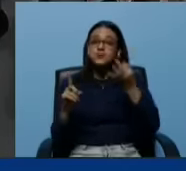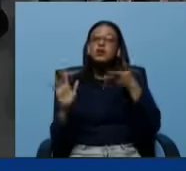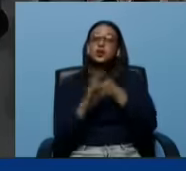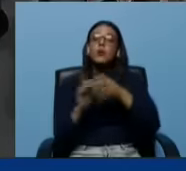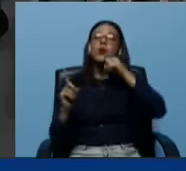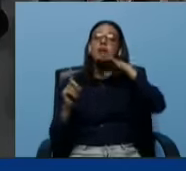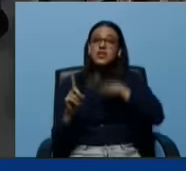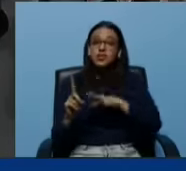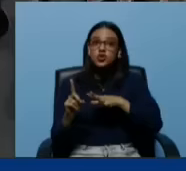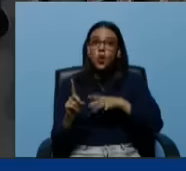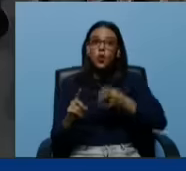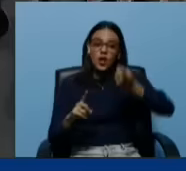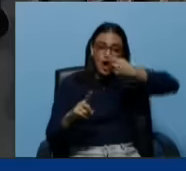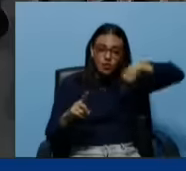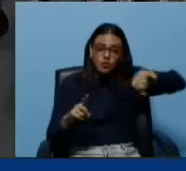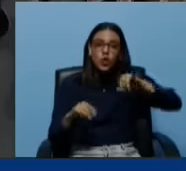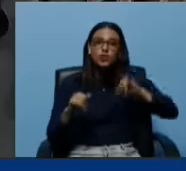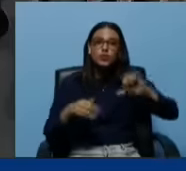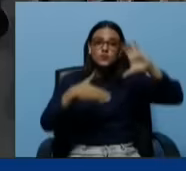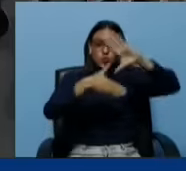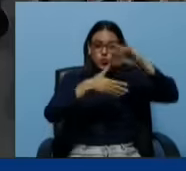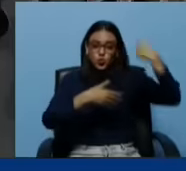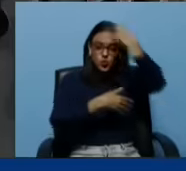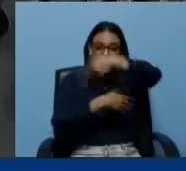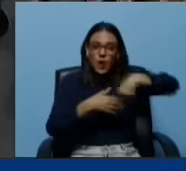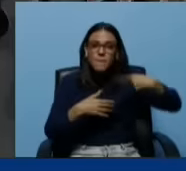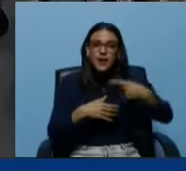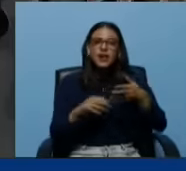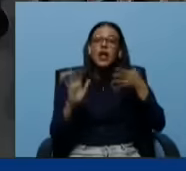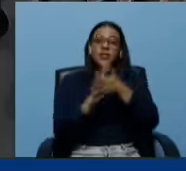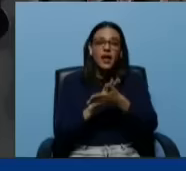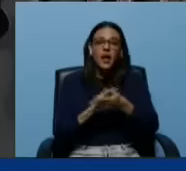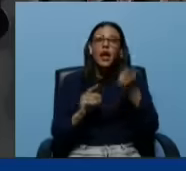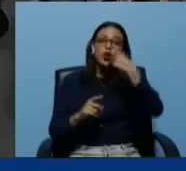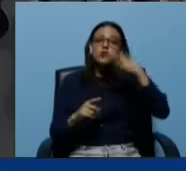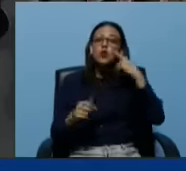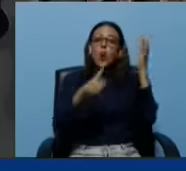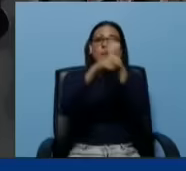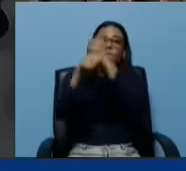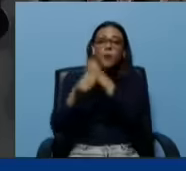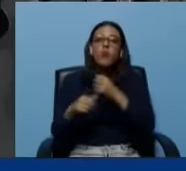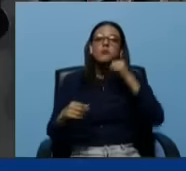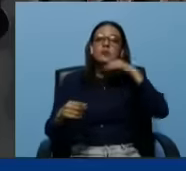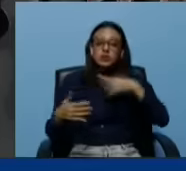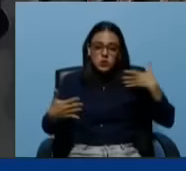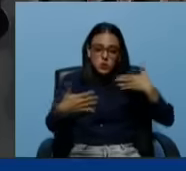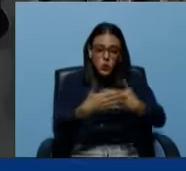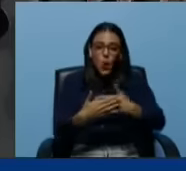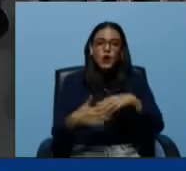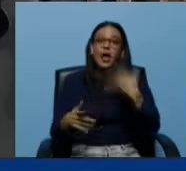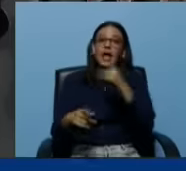hemisferio se ha comprobado que los Estados Unidos de América